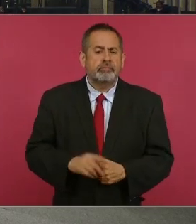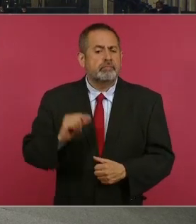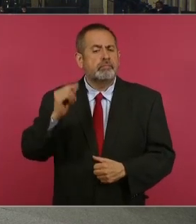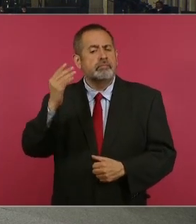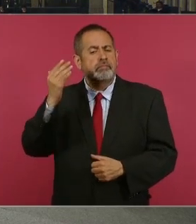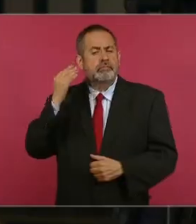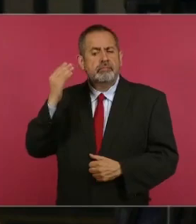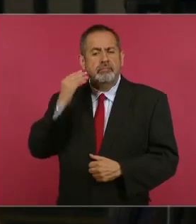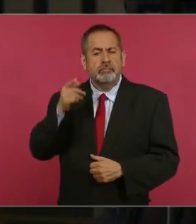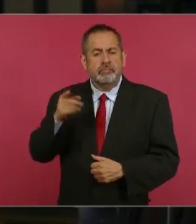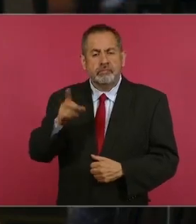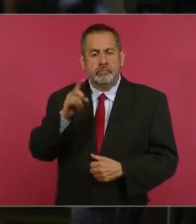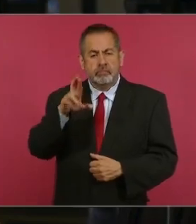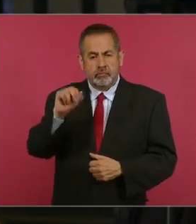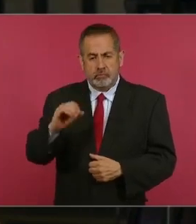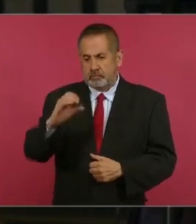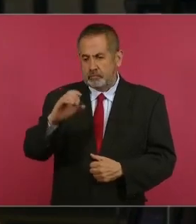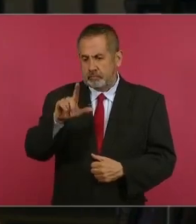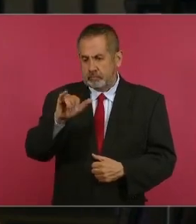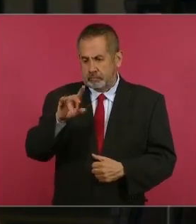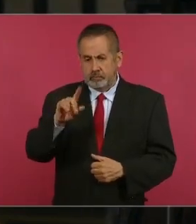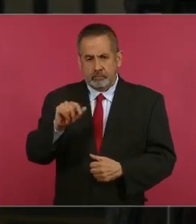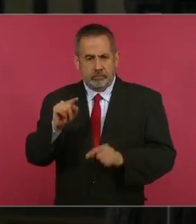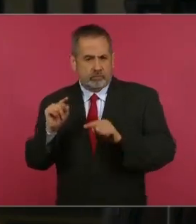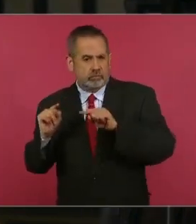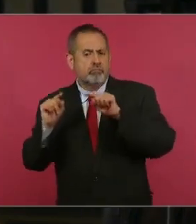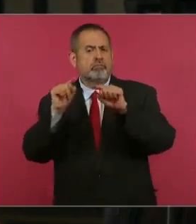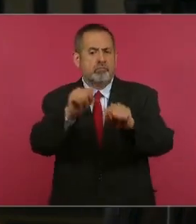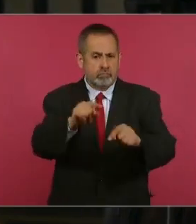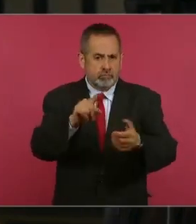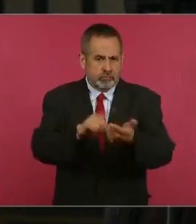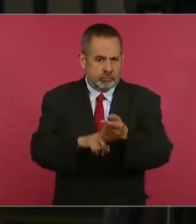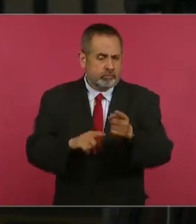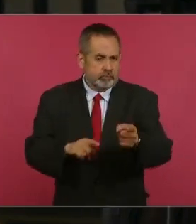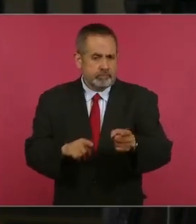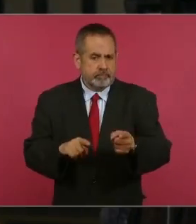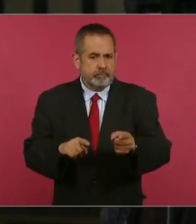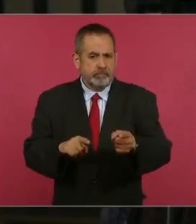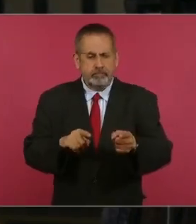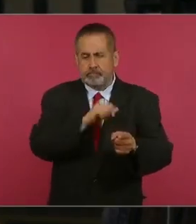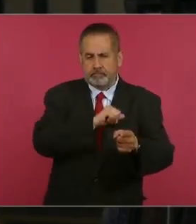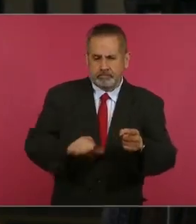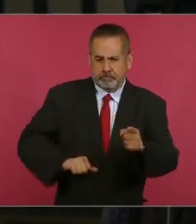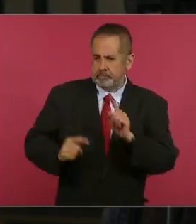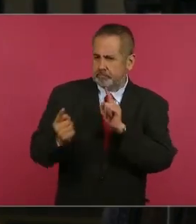ahí la doctora Claudia Sheinbaum en Tijuana, donde la alcaldesa Montserrat Cabello Ramírez la recibió de una manera